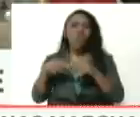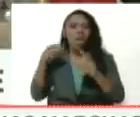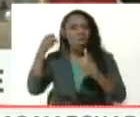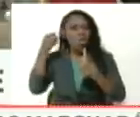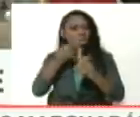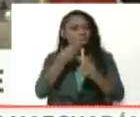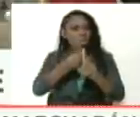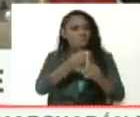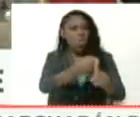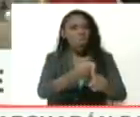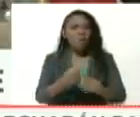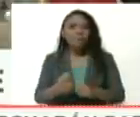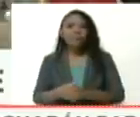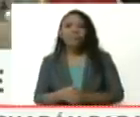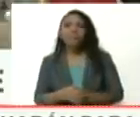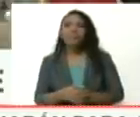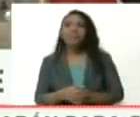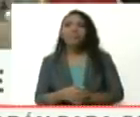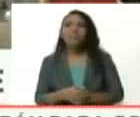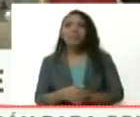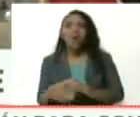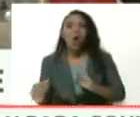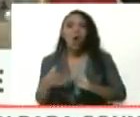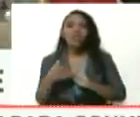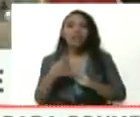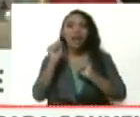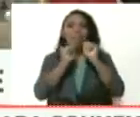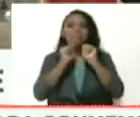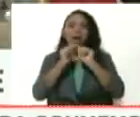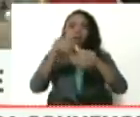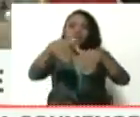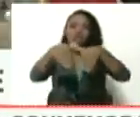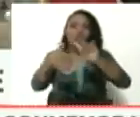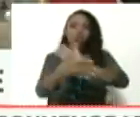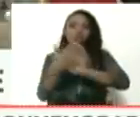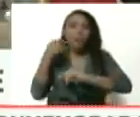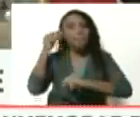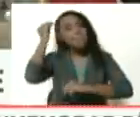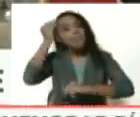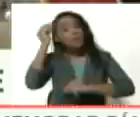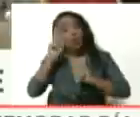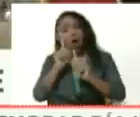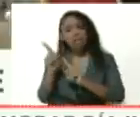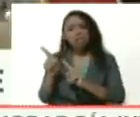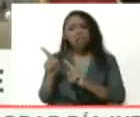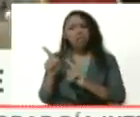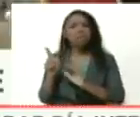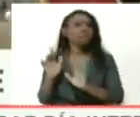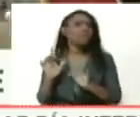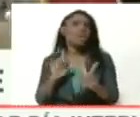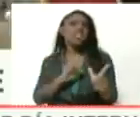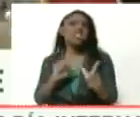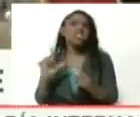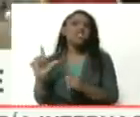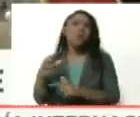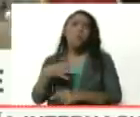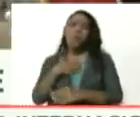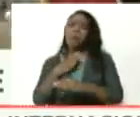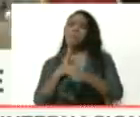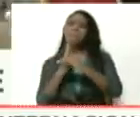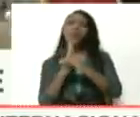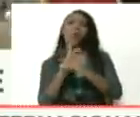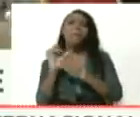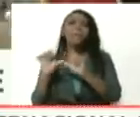ensañaron contra las máquinas de votación, pensando con ello que iban a poder parar